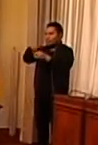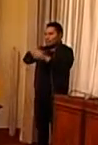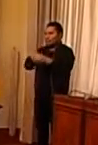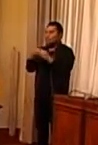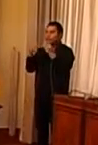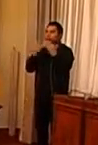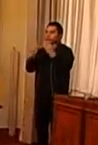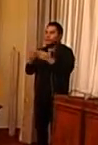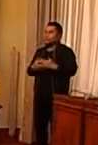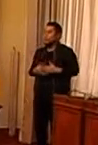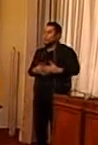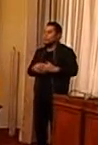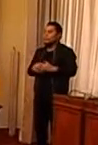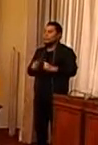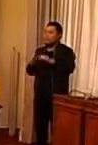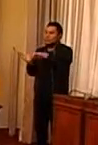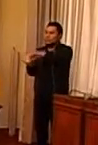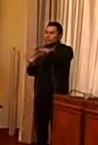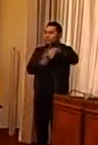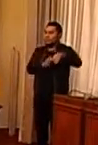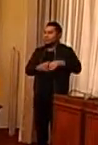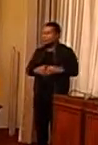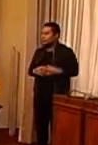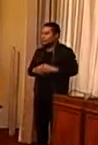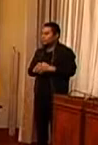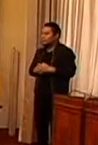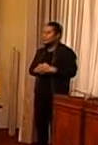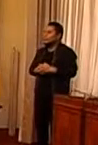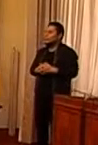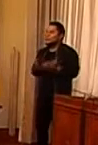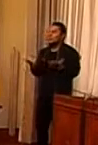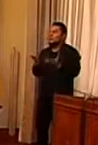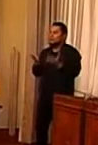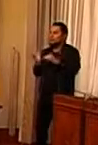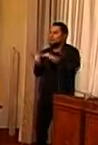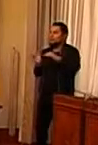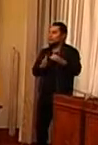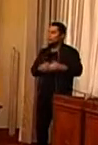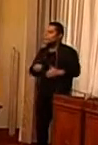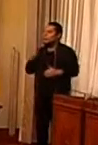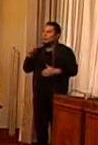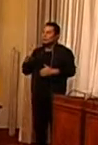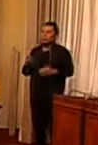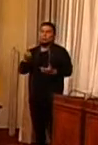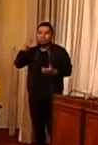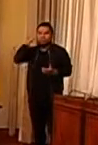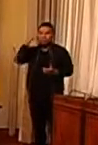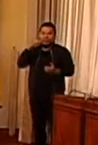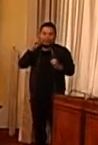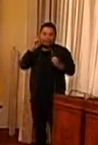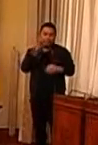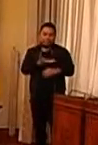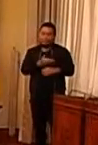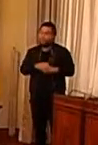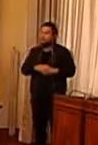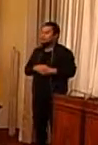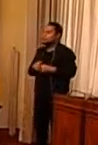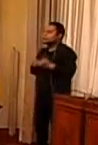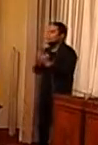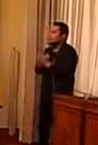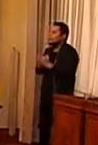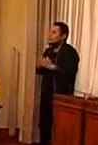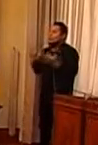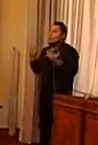Muchas gracias. Vamos al siguiente punto. El siguiente punto es estación de despacho. Señor alcalde, no hay